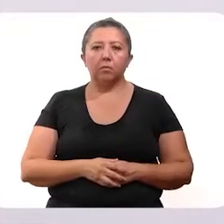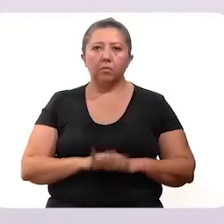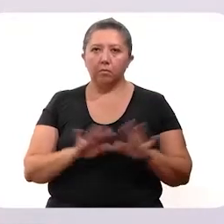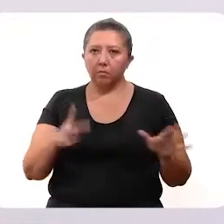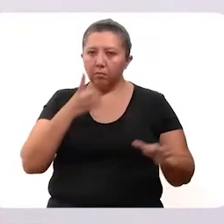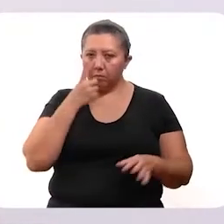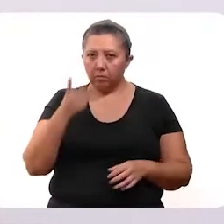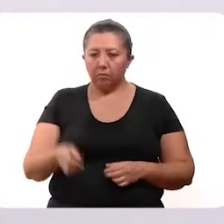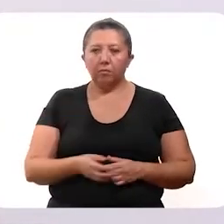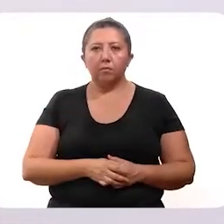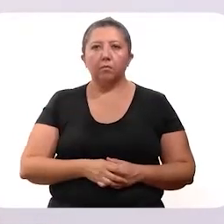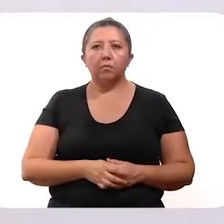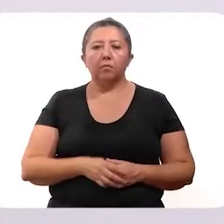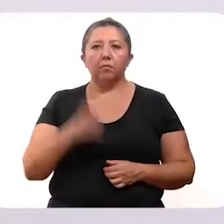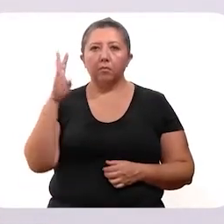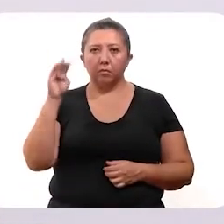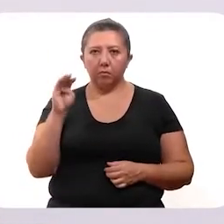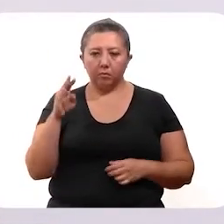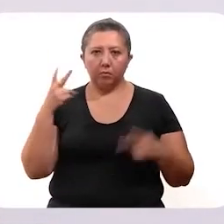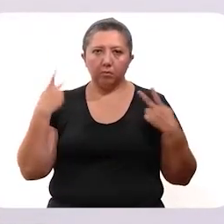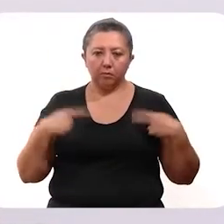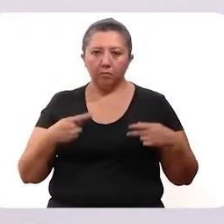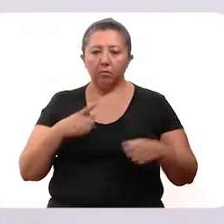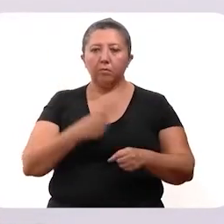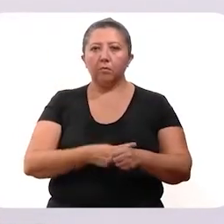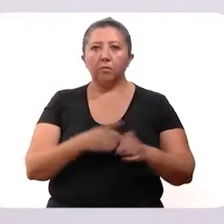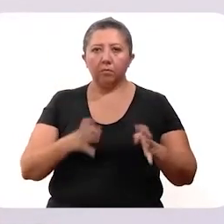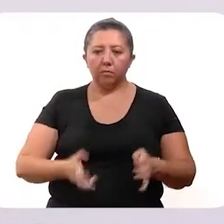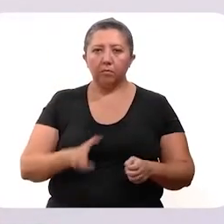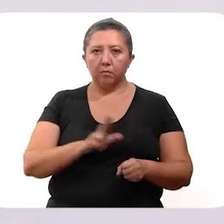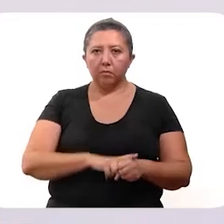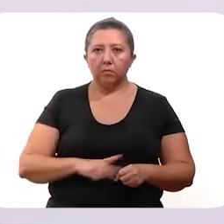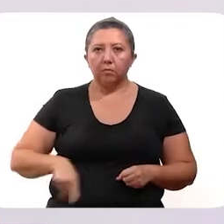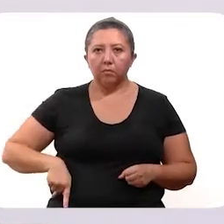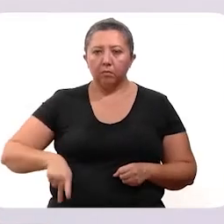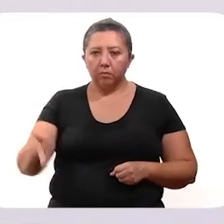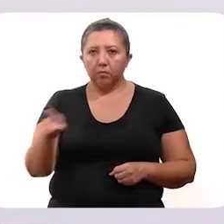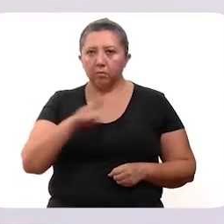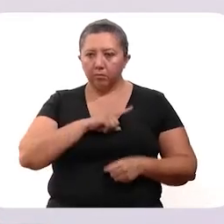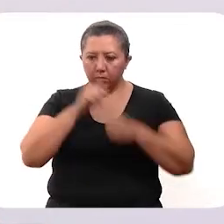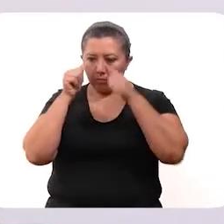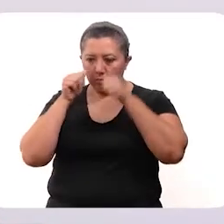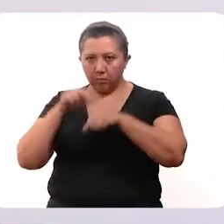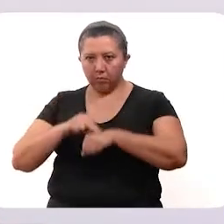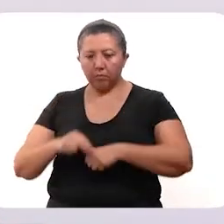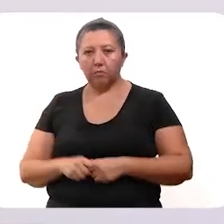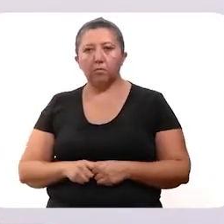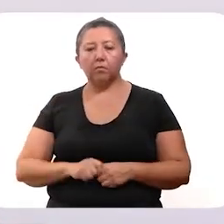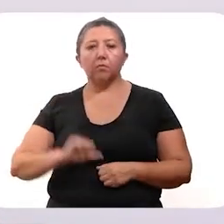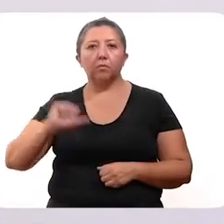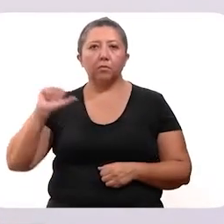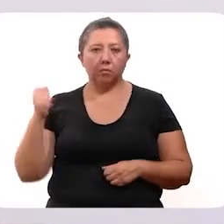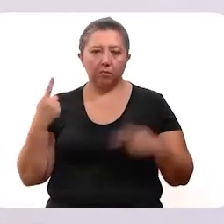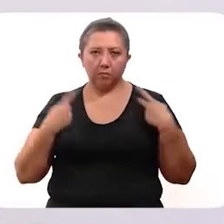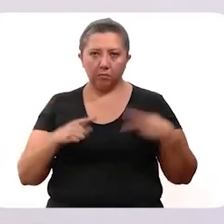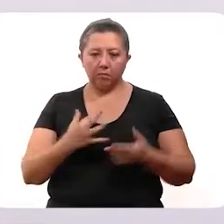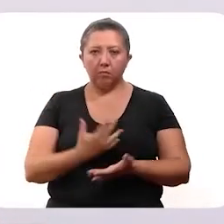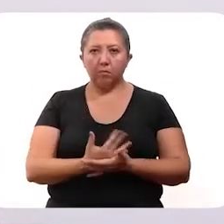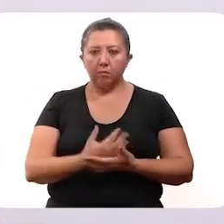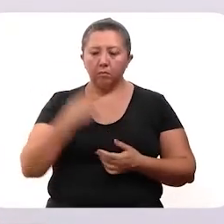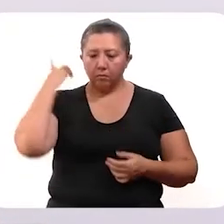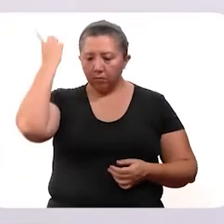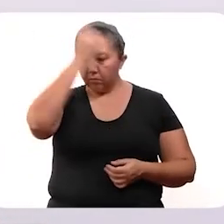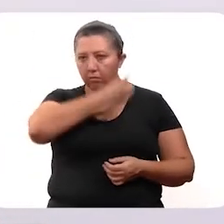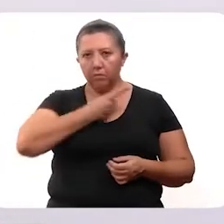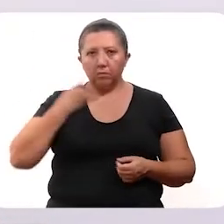leves. Como ya se mencionó, 90 de los casos positivos están en hospitales públicos y en aislamiento total. Hay otros